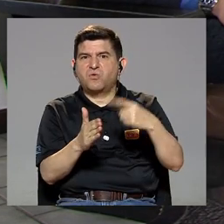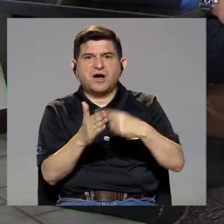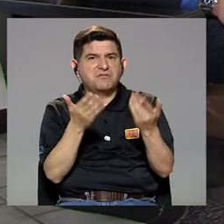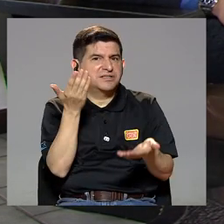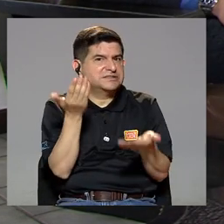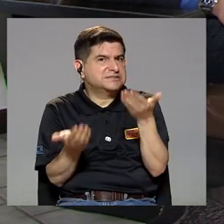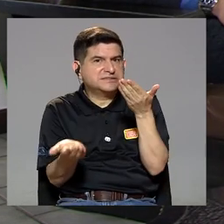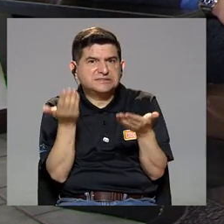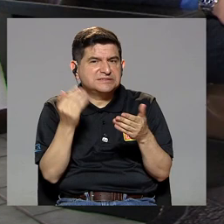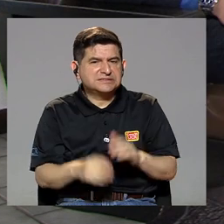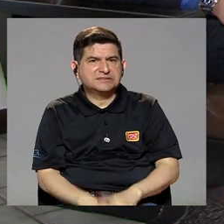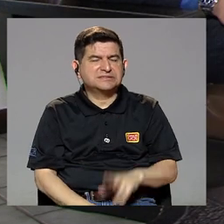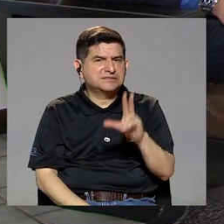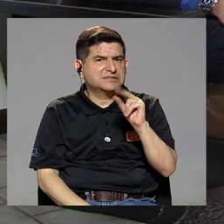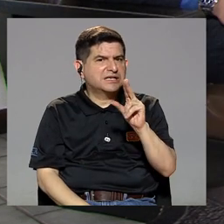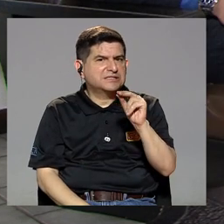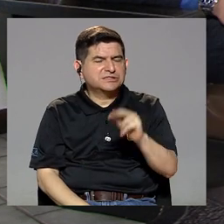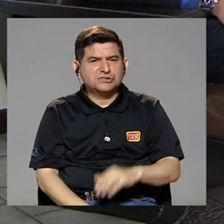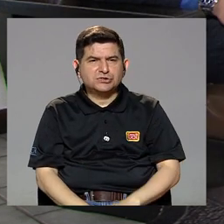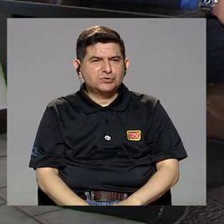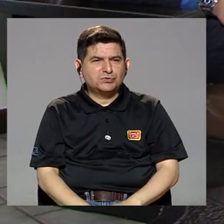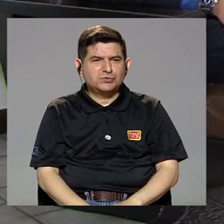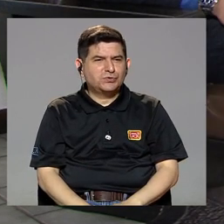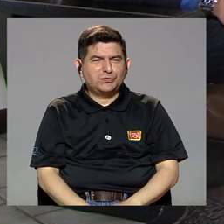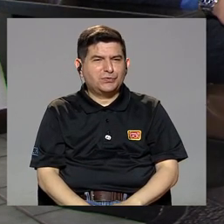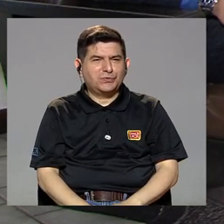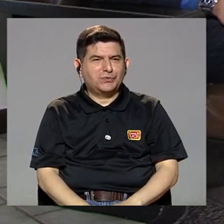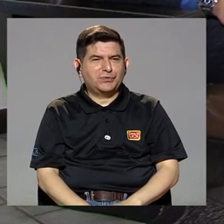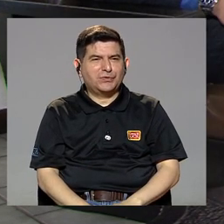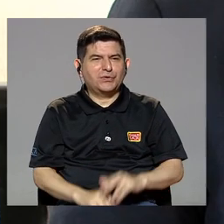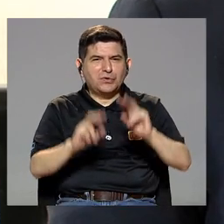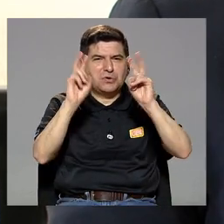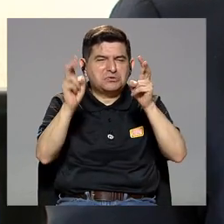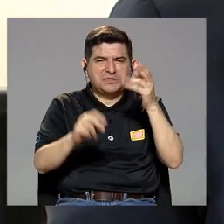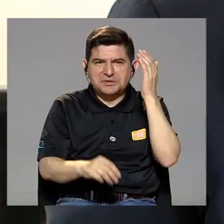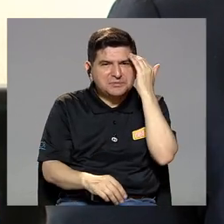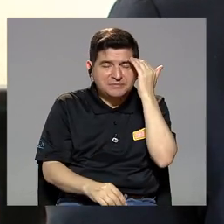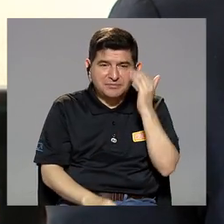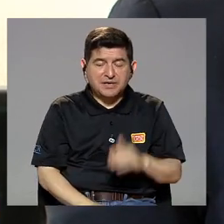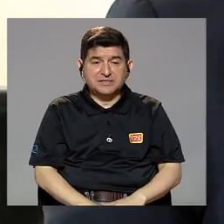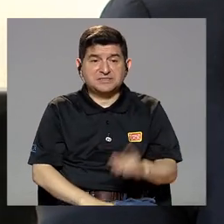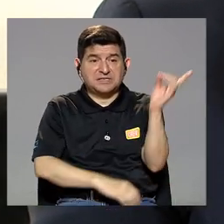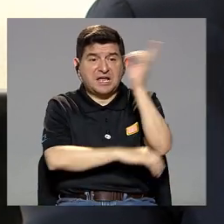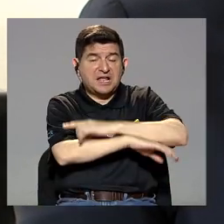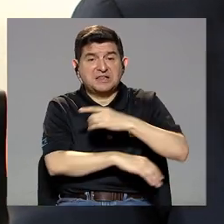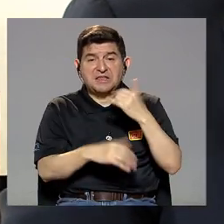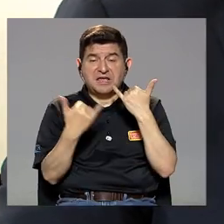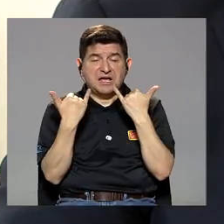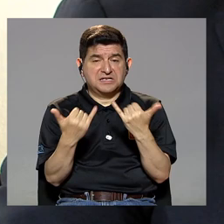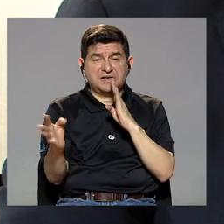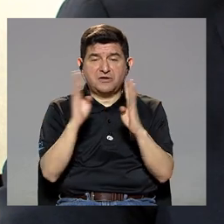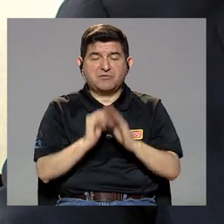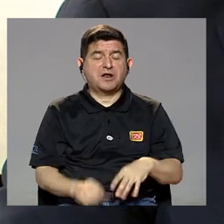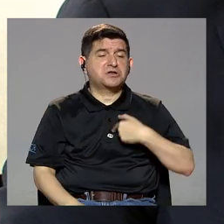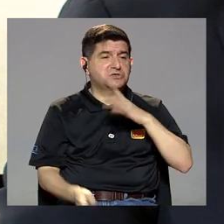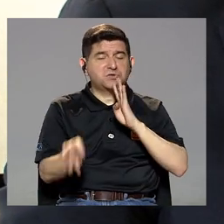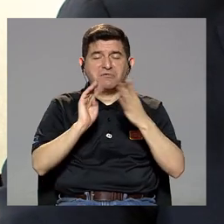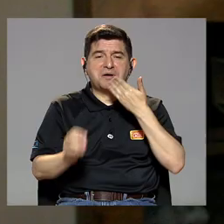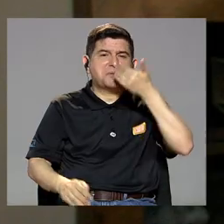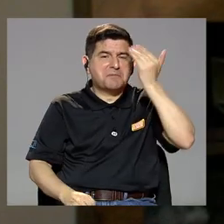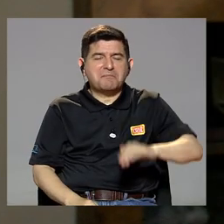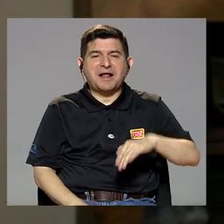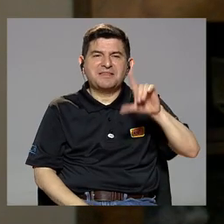tan a flor de piel los temas el día que yo no tenía que hablar de hablar mal yogures